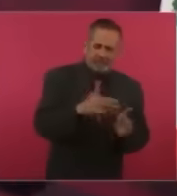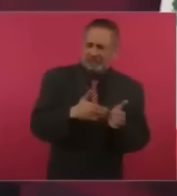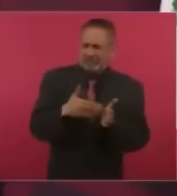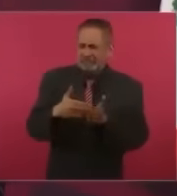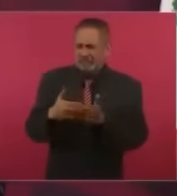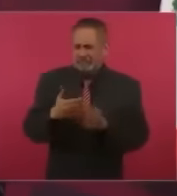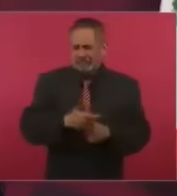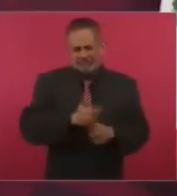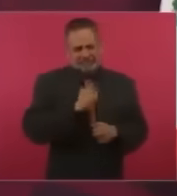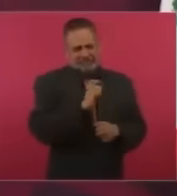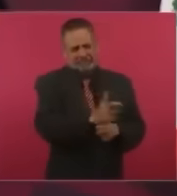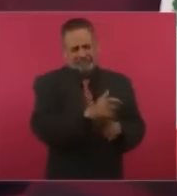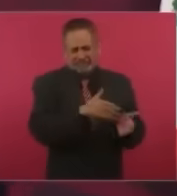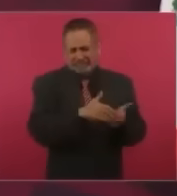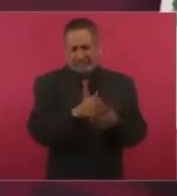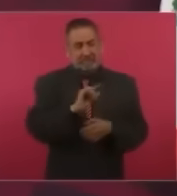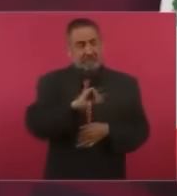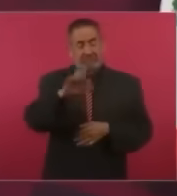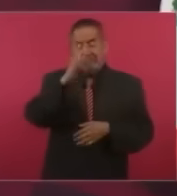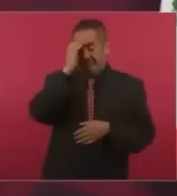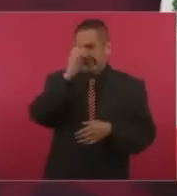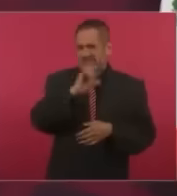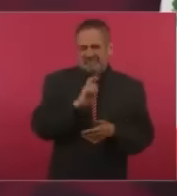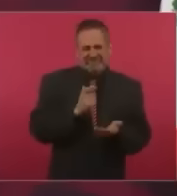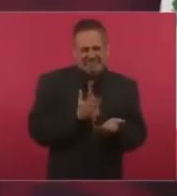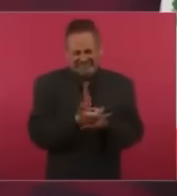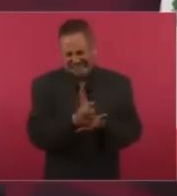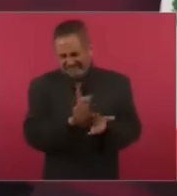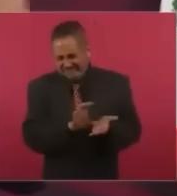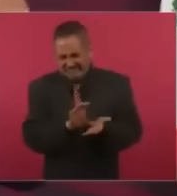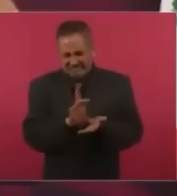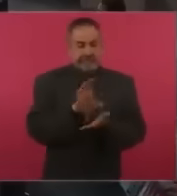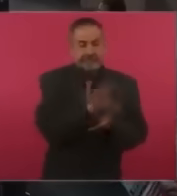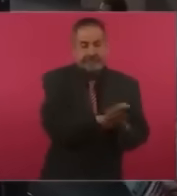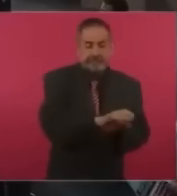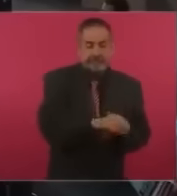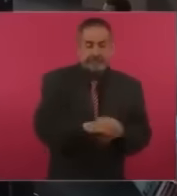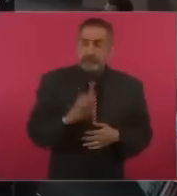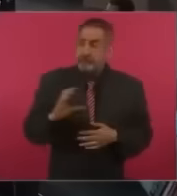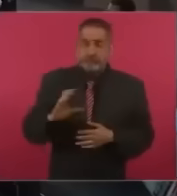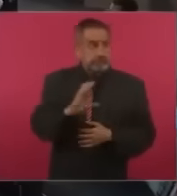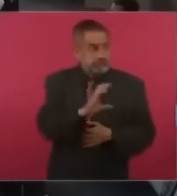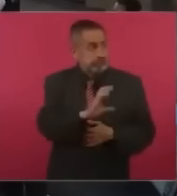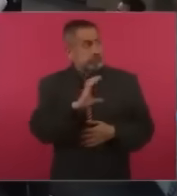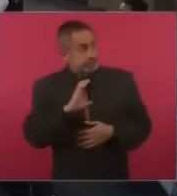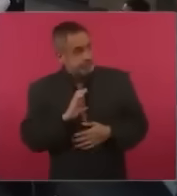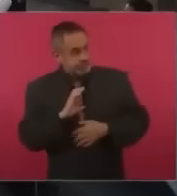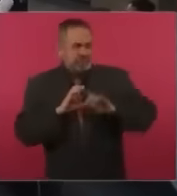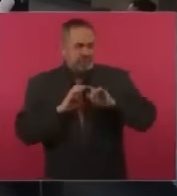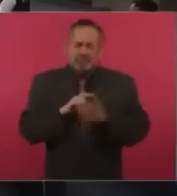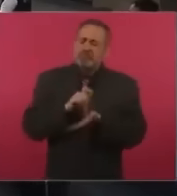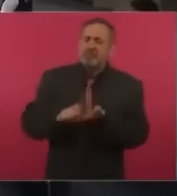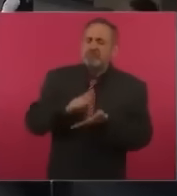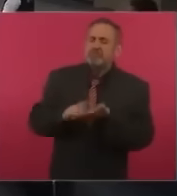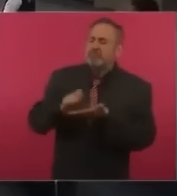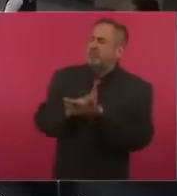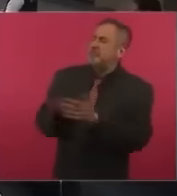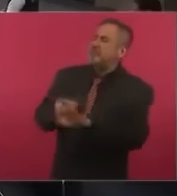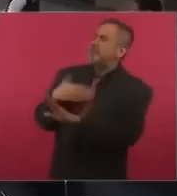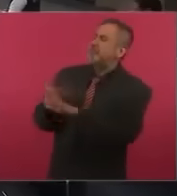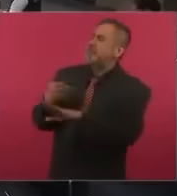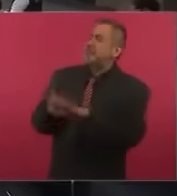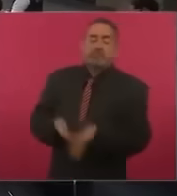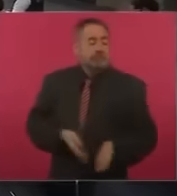el judicial son poderes autónomos pues lo mejor según él es prescindir de ellos no es una ocurrencia más